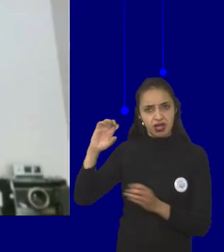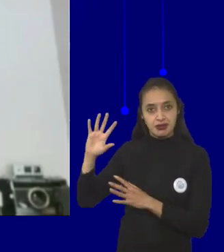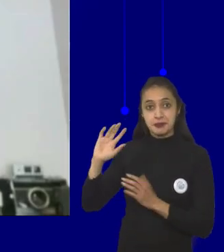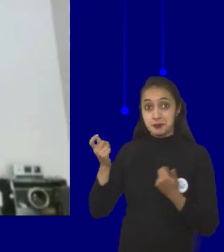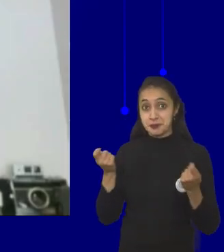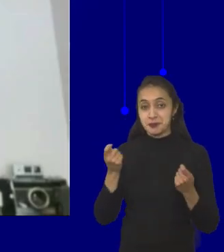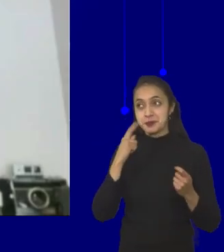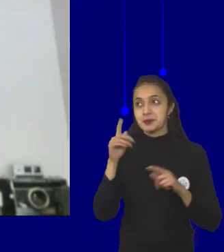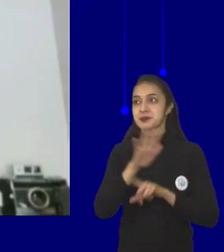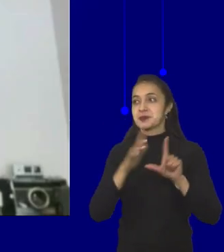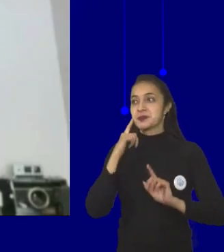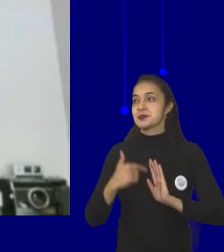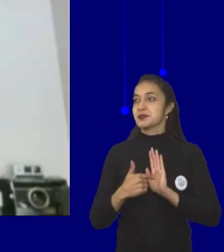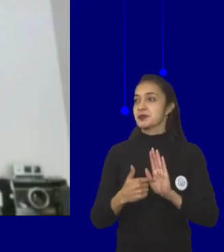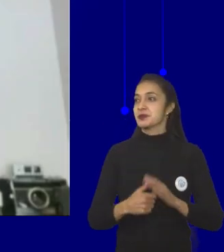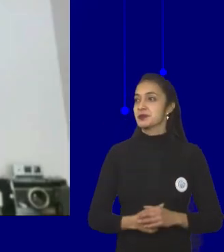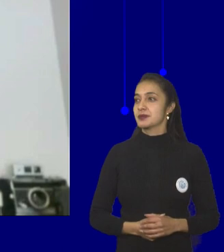favor?